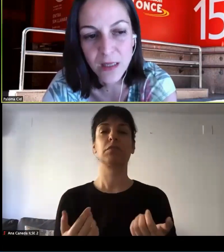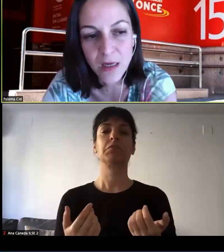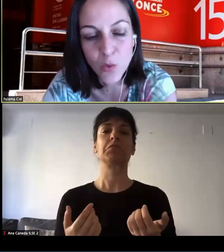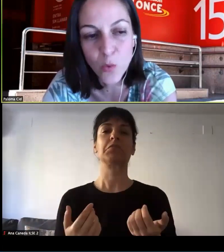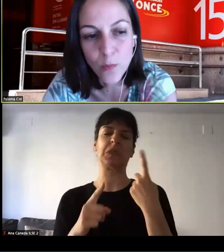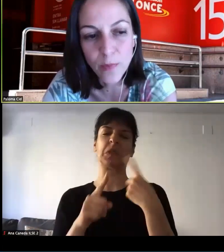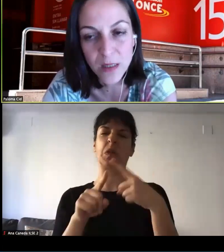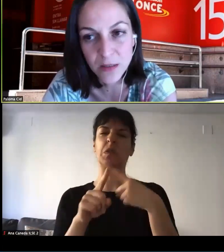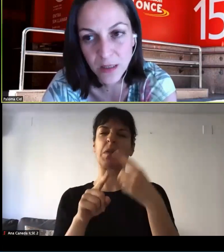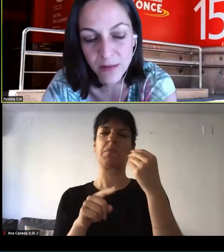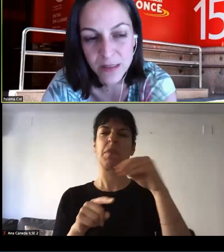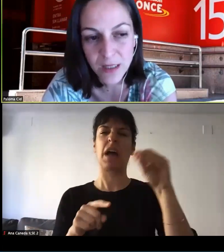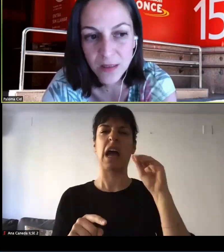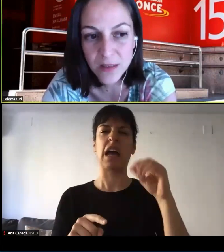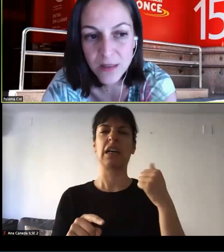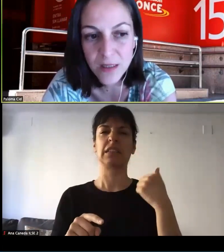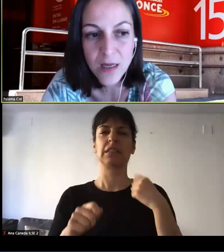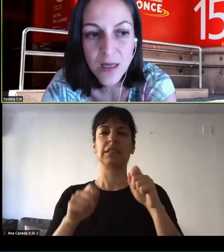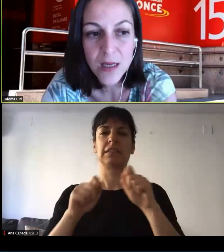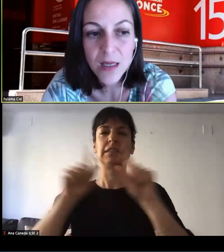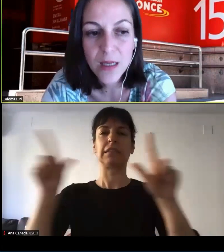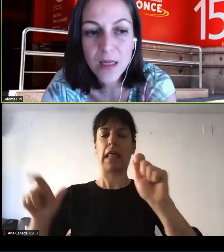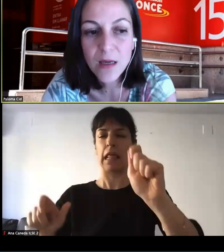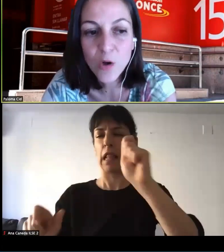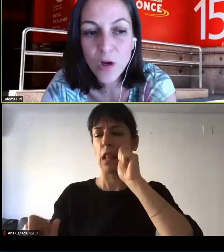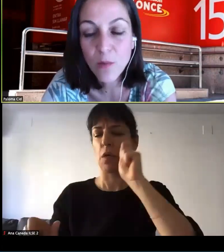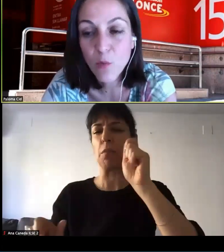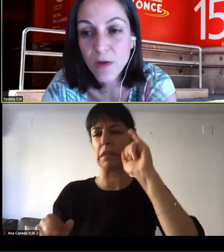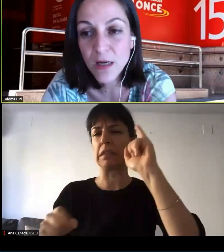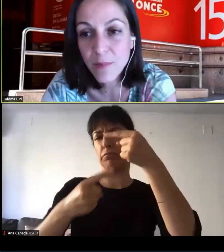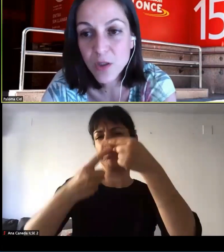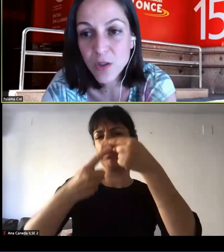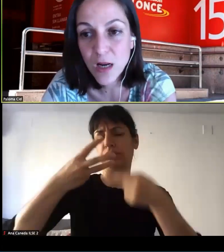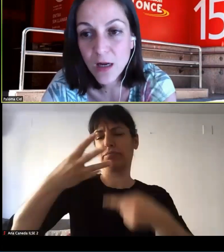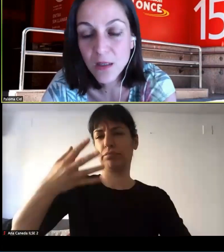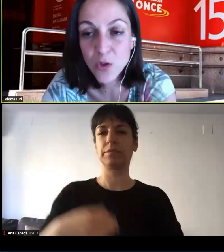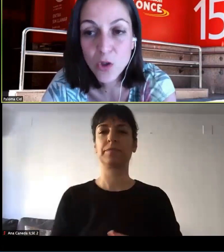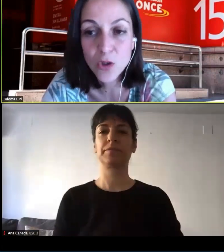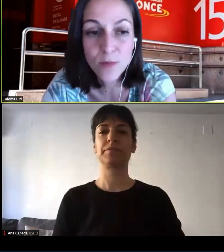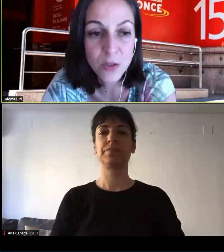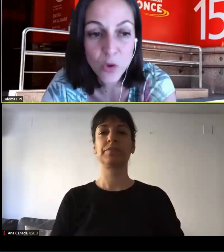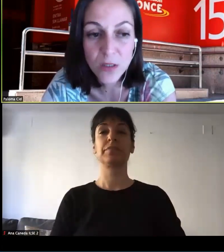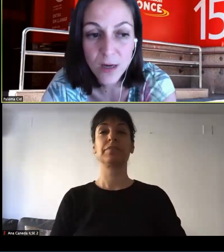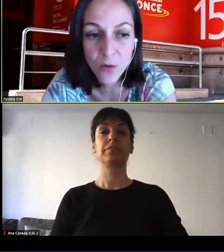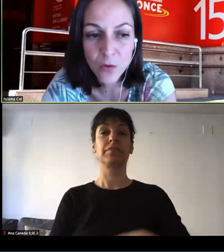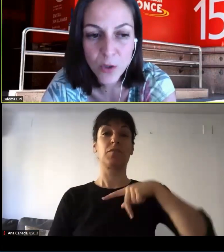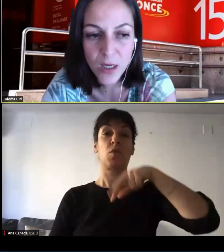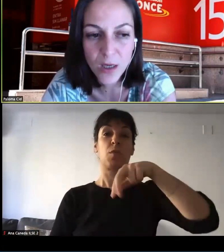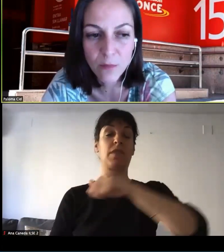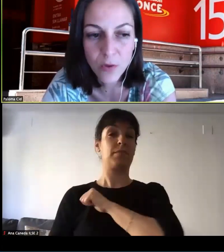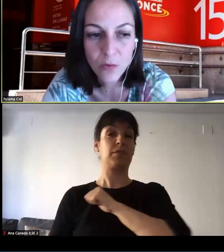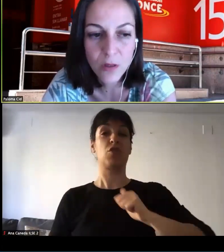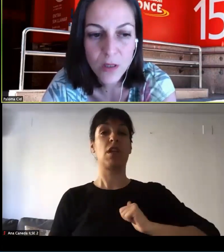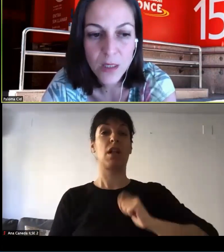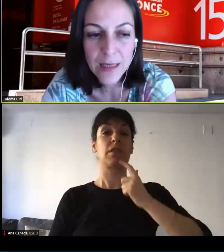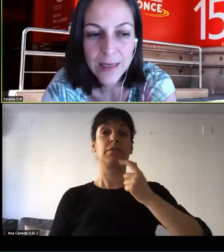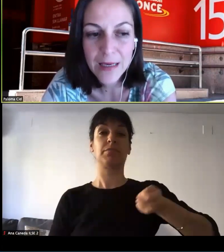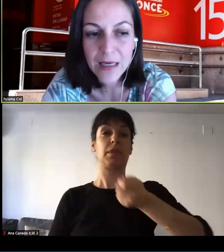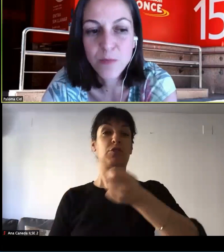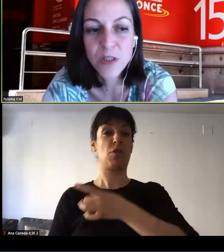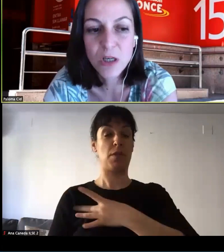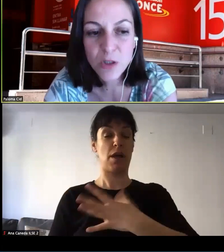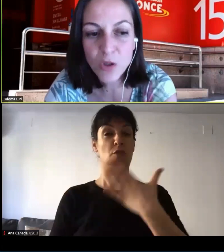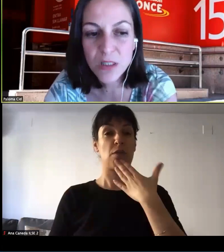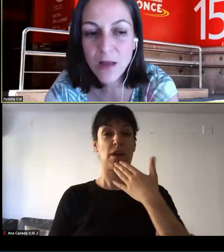más, telelupas, hay bastantes. Y con la movilidad personal, que son los bastones blancos, por ejemplo.